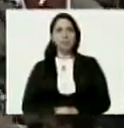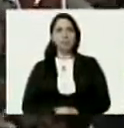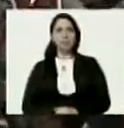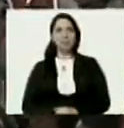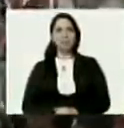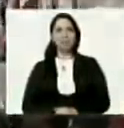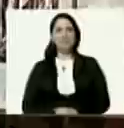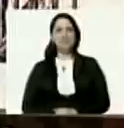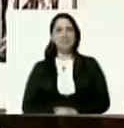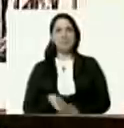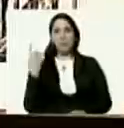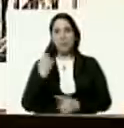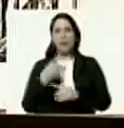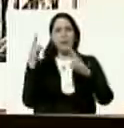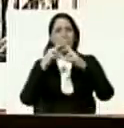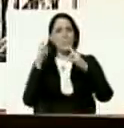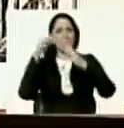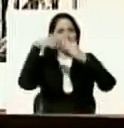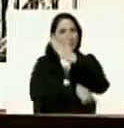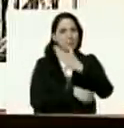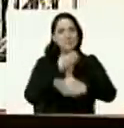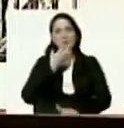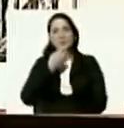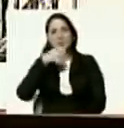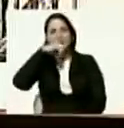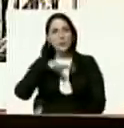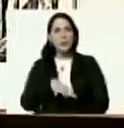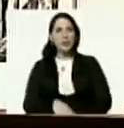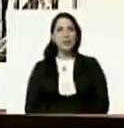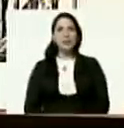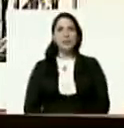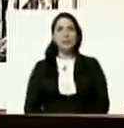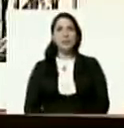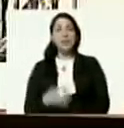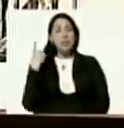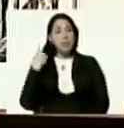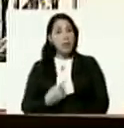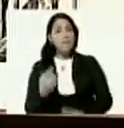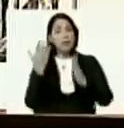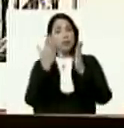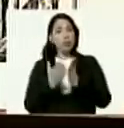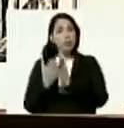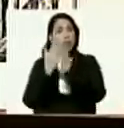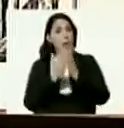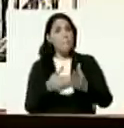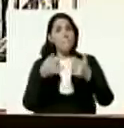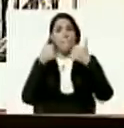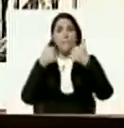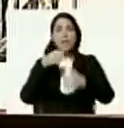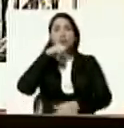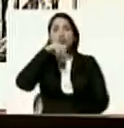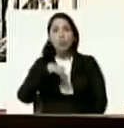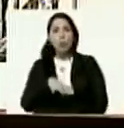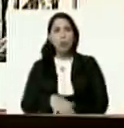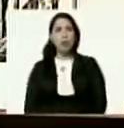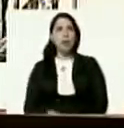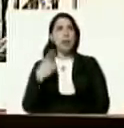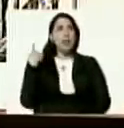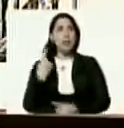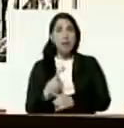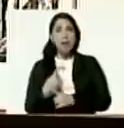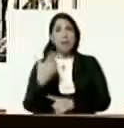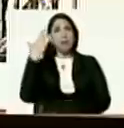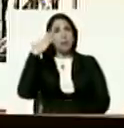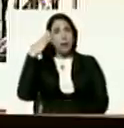Hay que conocer bien la historia. Hay que estudiar bien la historia. Hay que manejar bien